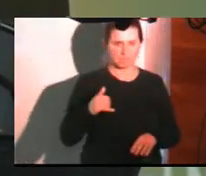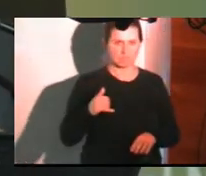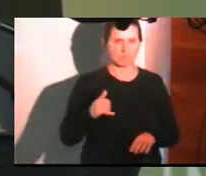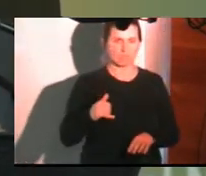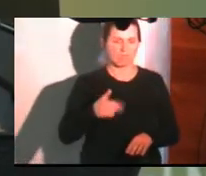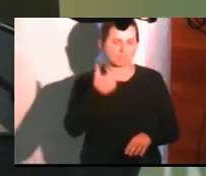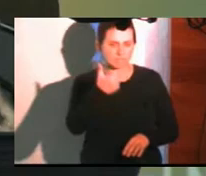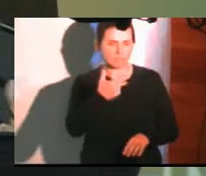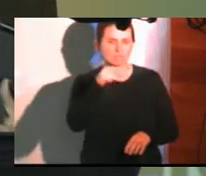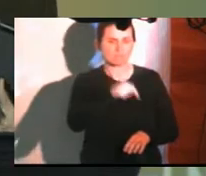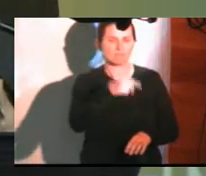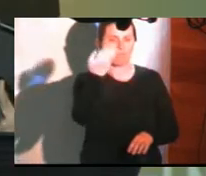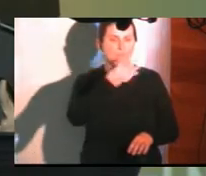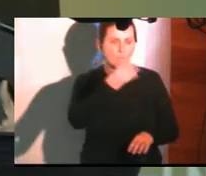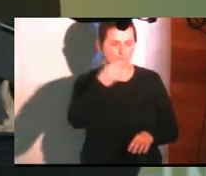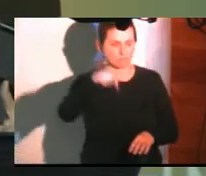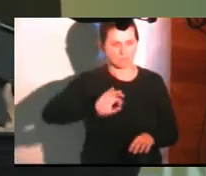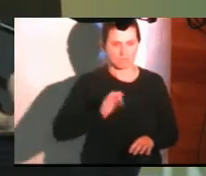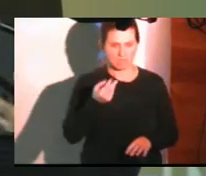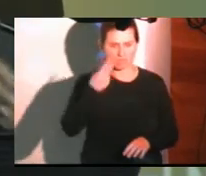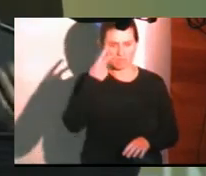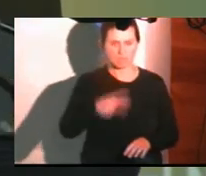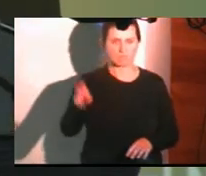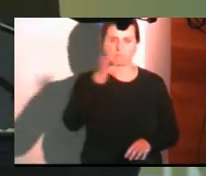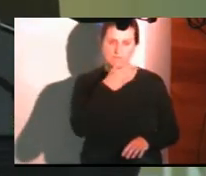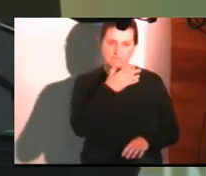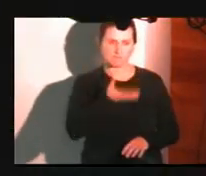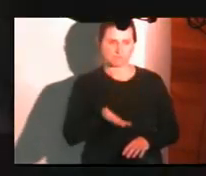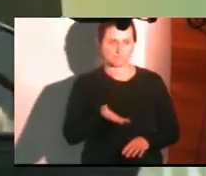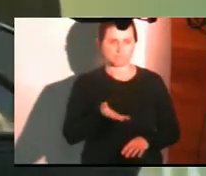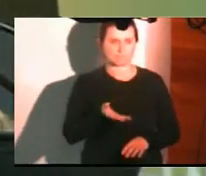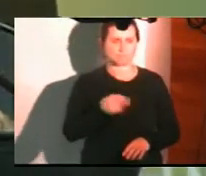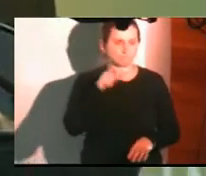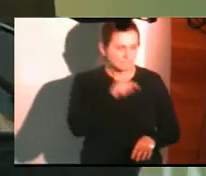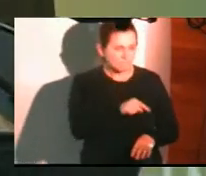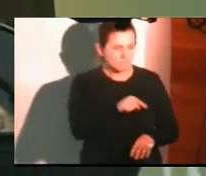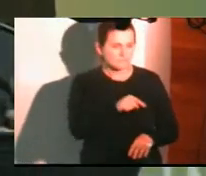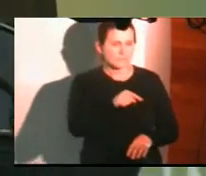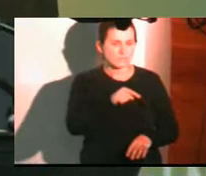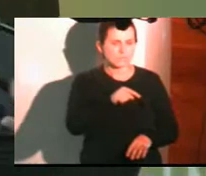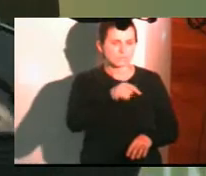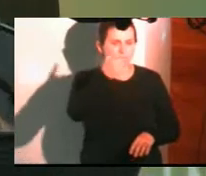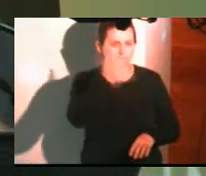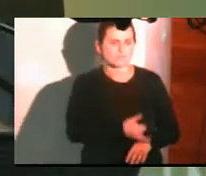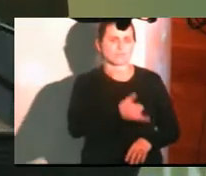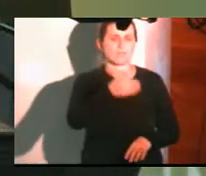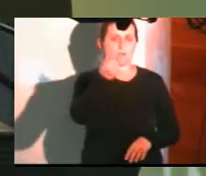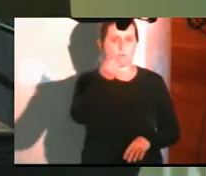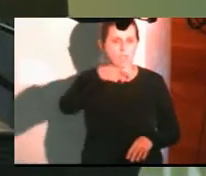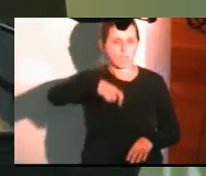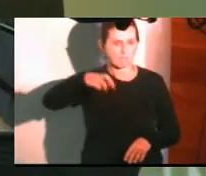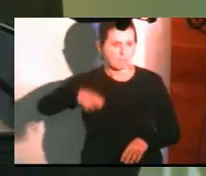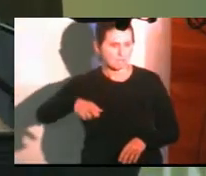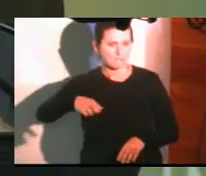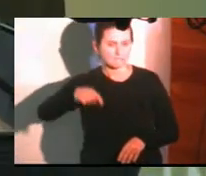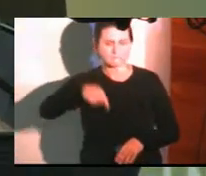realmente un éxito, y como dijo el Intendente, va a tener una aplicación que va a ser presentada aquí durante